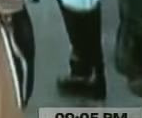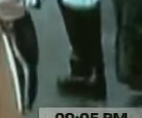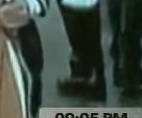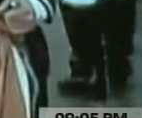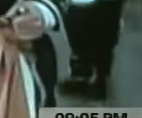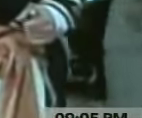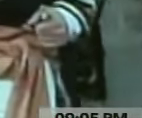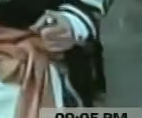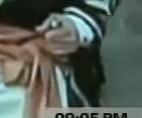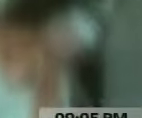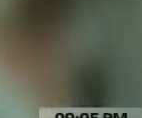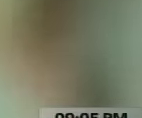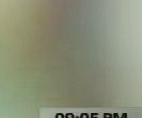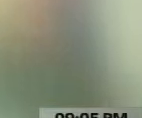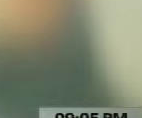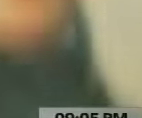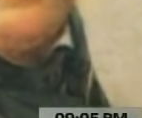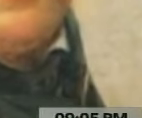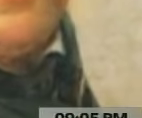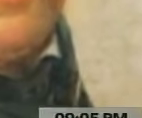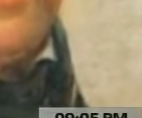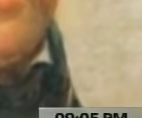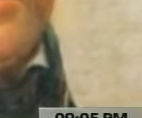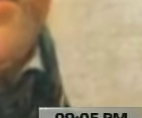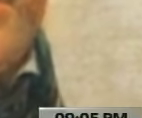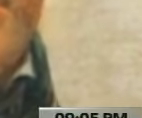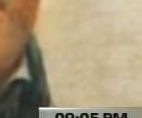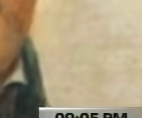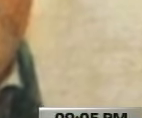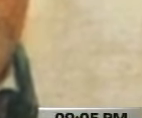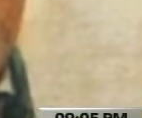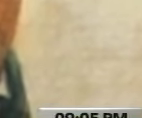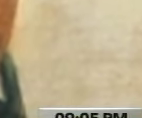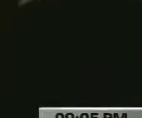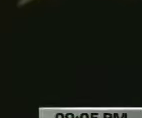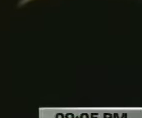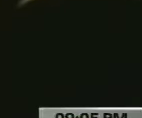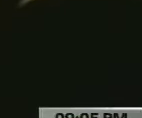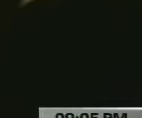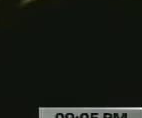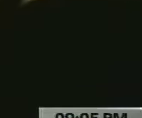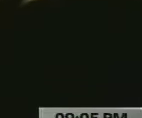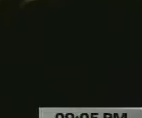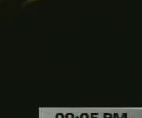la libertad y soberanía de los pueblos latinoamericanos y del mundo.